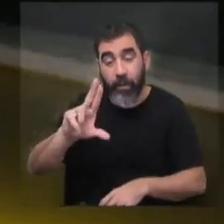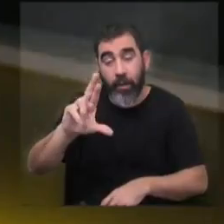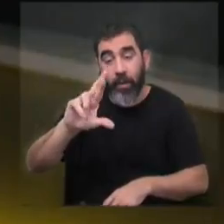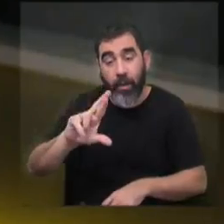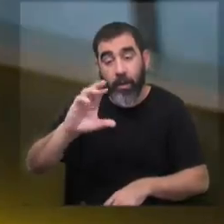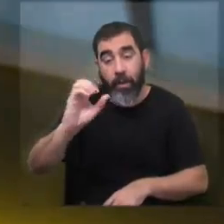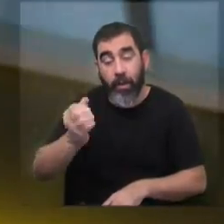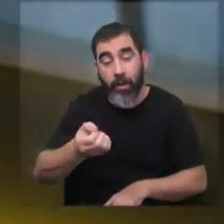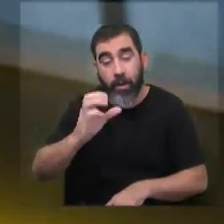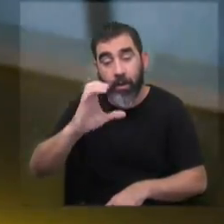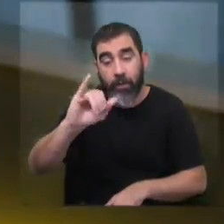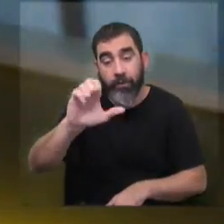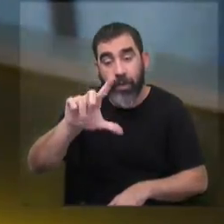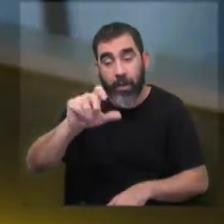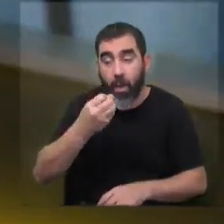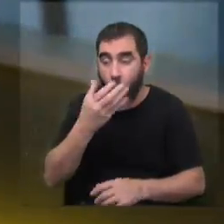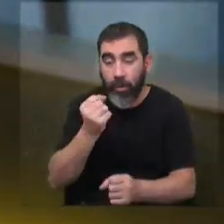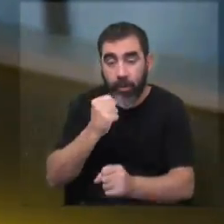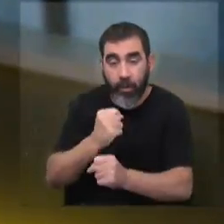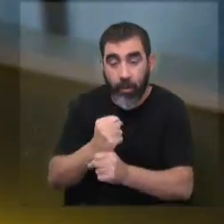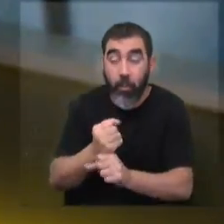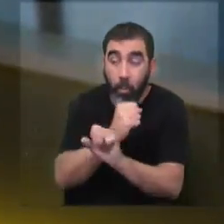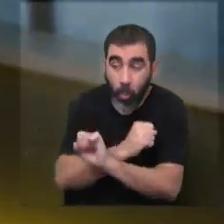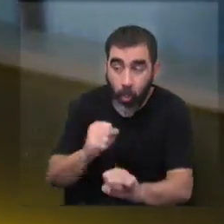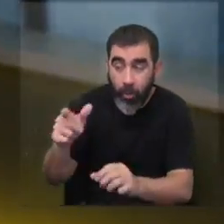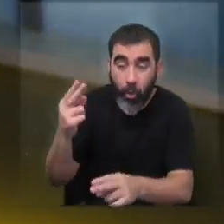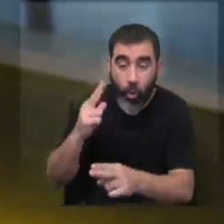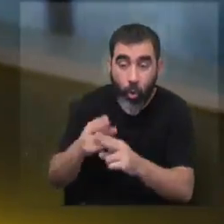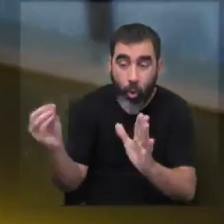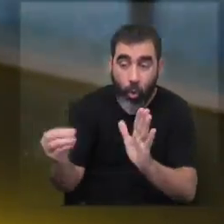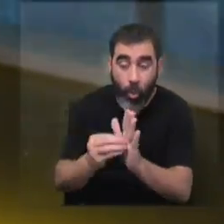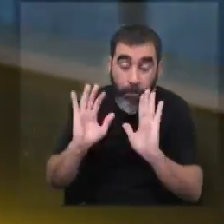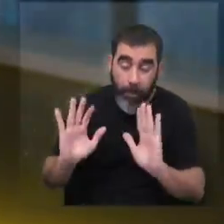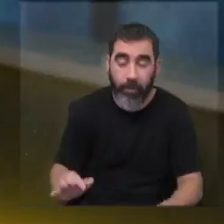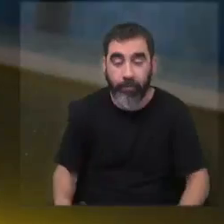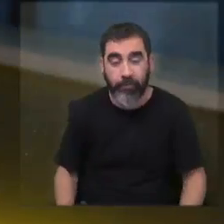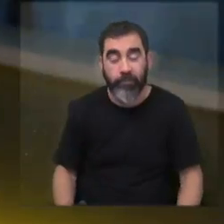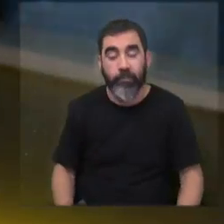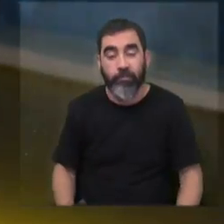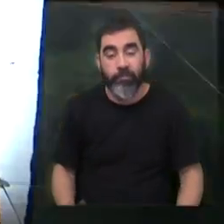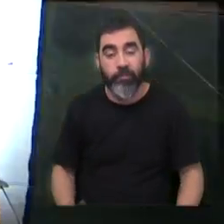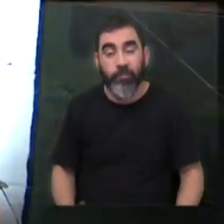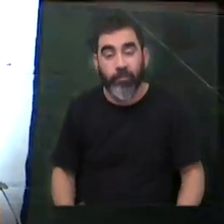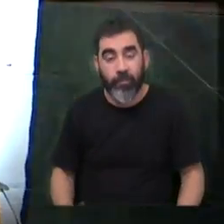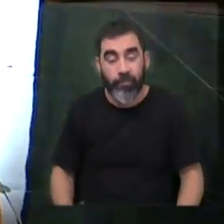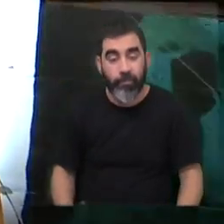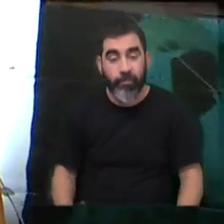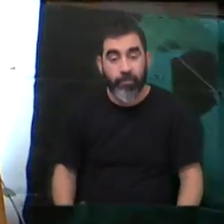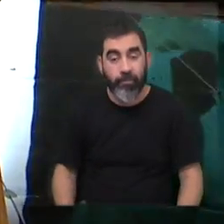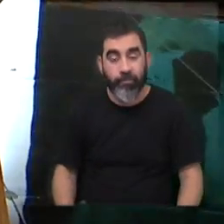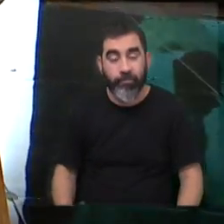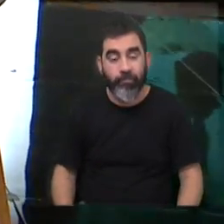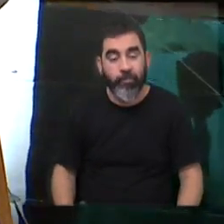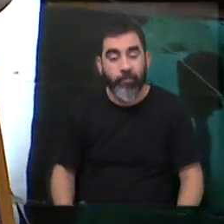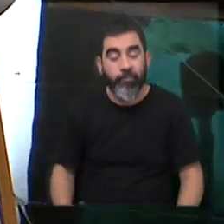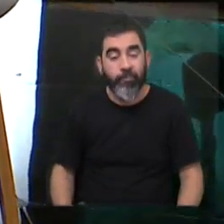un enorme trabajo al punto de que se considera esto, ¿no? Más allá de que después se pondrán de acuerdo. Sí, no, si hay que bautizarlo de nuevo, ¿no? Duda. Pero